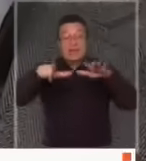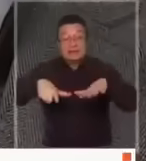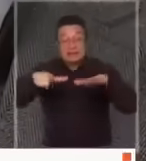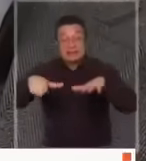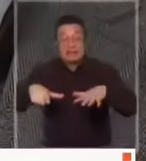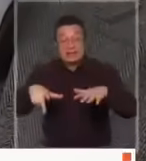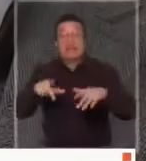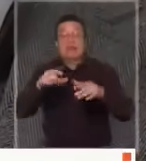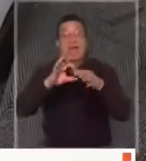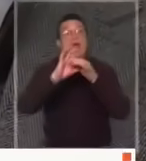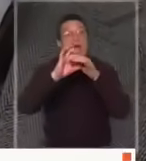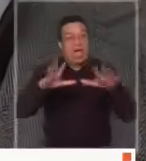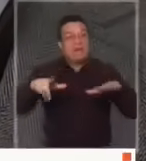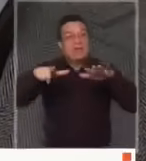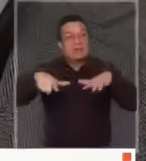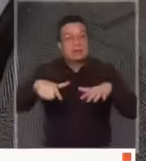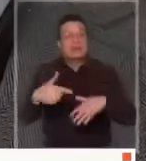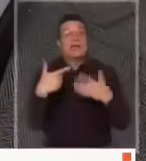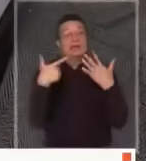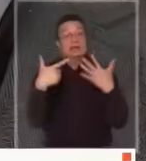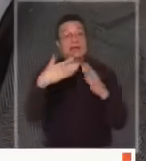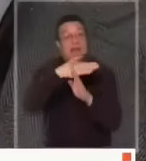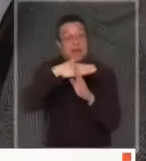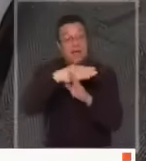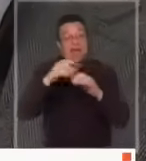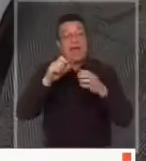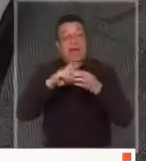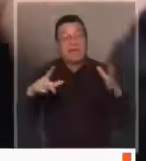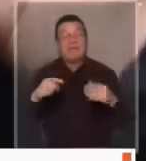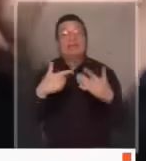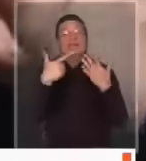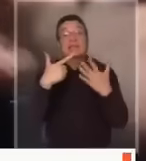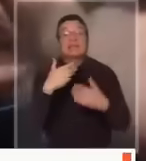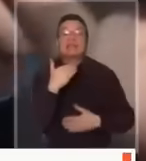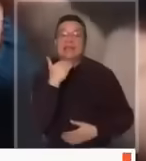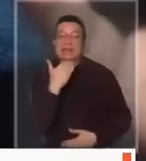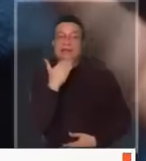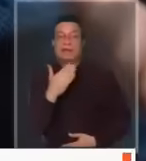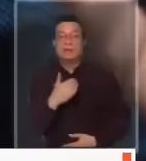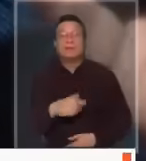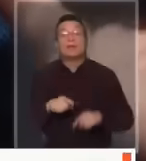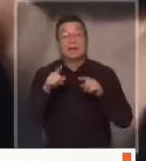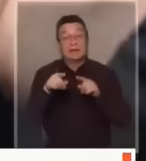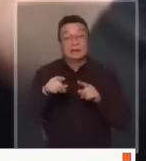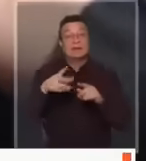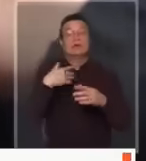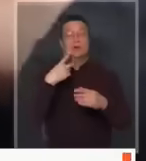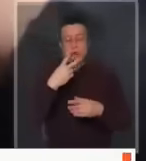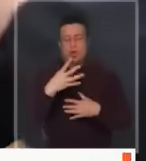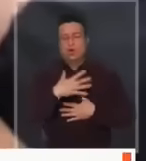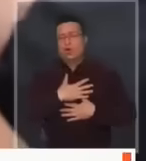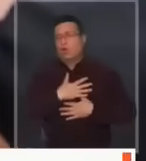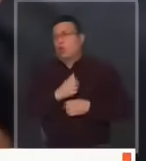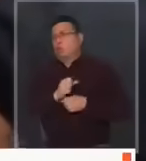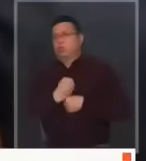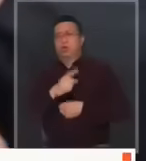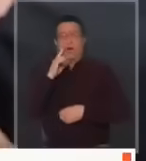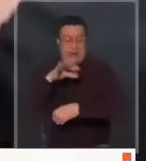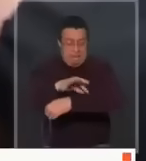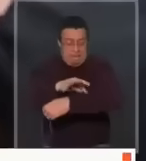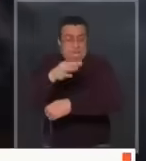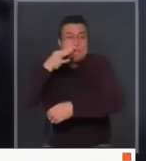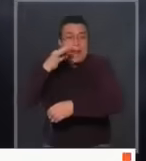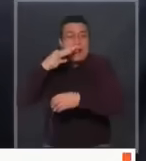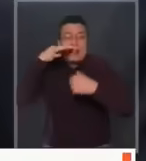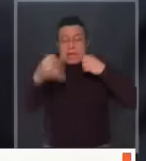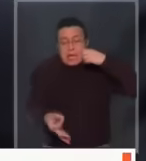alguna condición de gravedad, 7 de mediana gravedad y 7 leves. Ver esas escenas fueron bastante chocantes, habían alumnos sin piel.